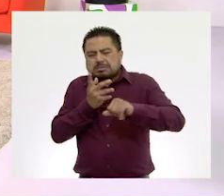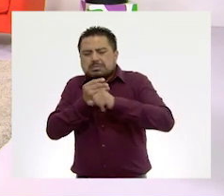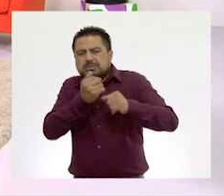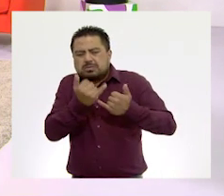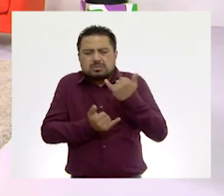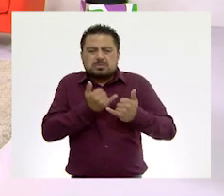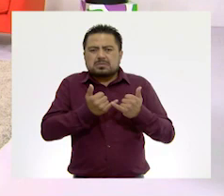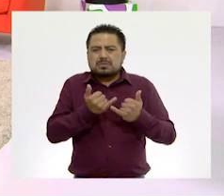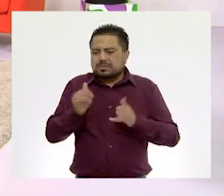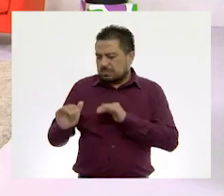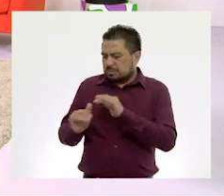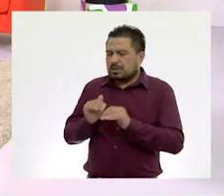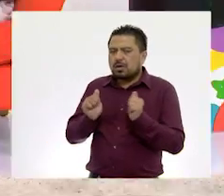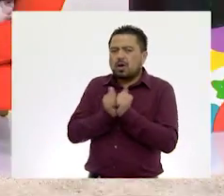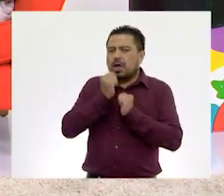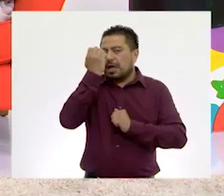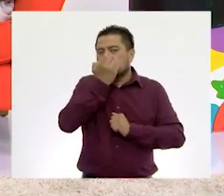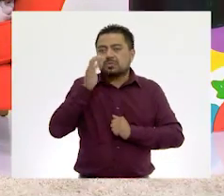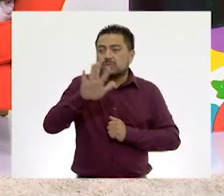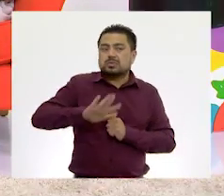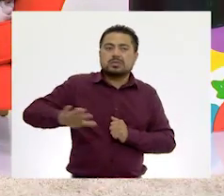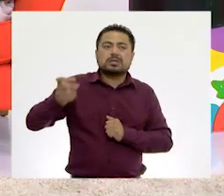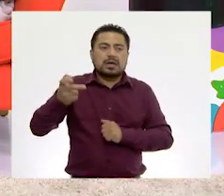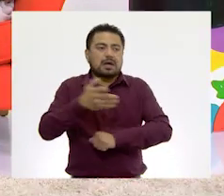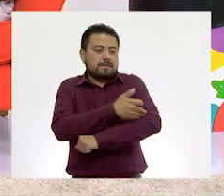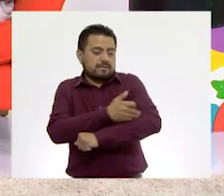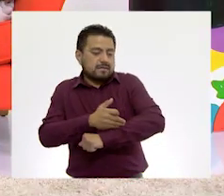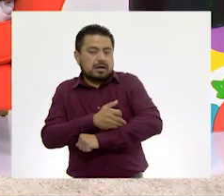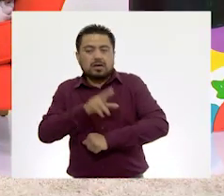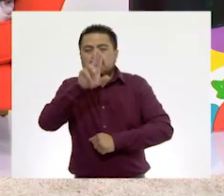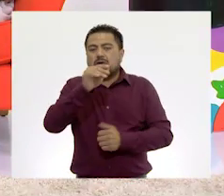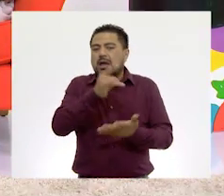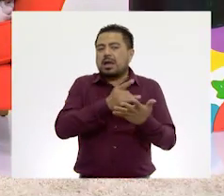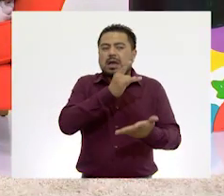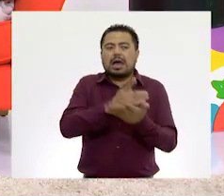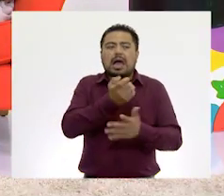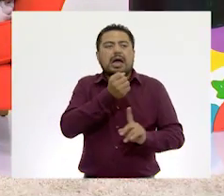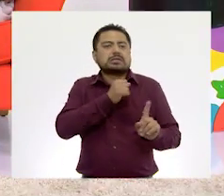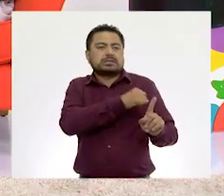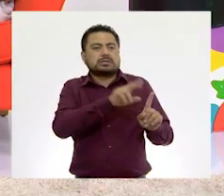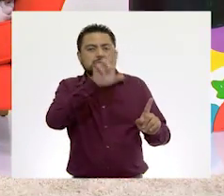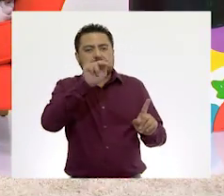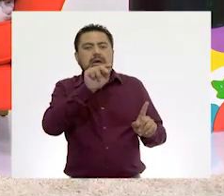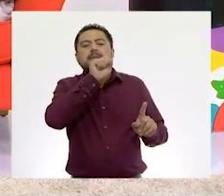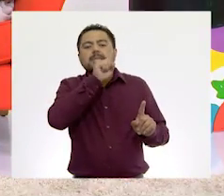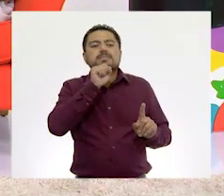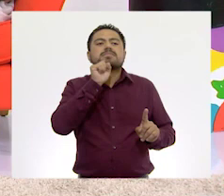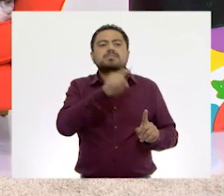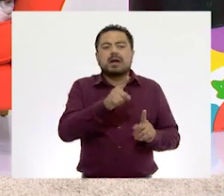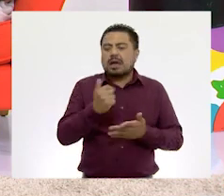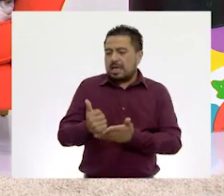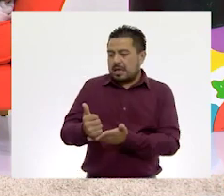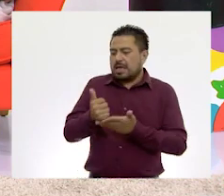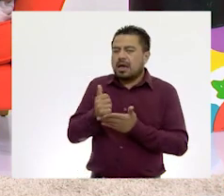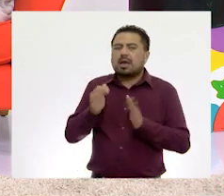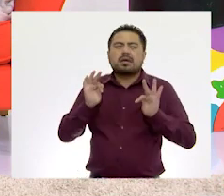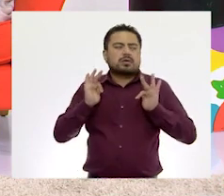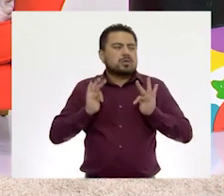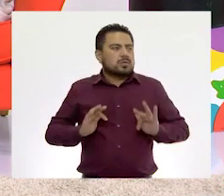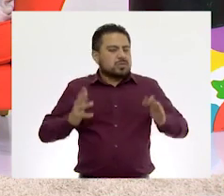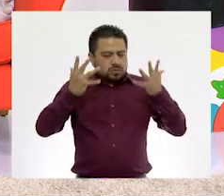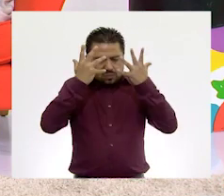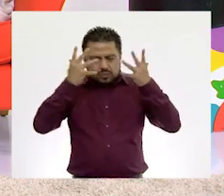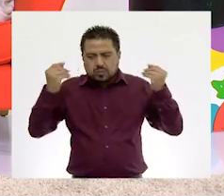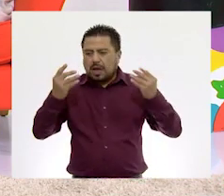juegos que nos mandan por parte de la escuela, en familia, y no es como tarea como tal, ¿no? También nos ayuda a relajar, nos